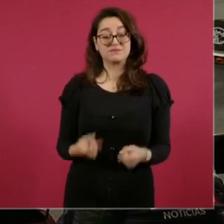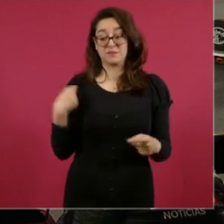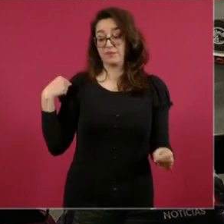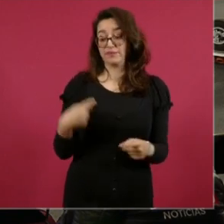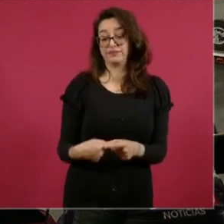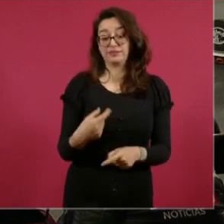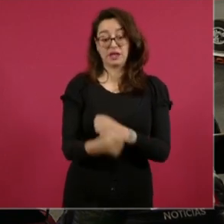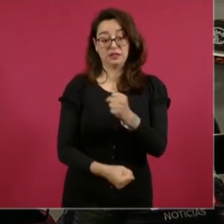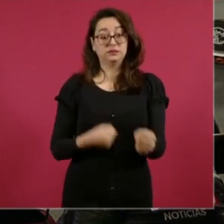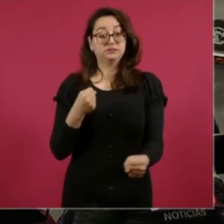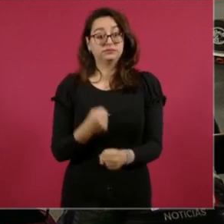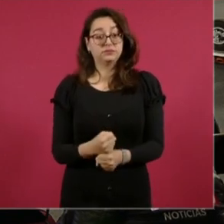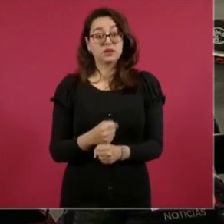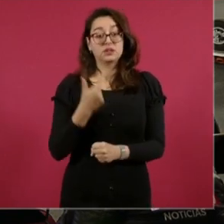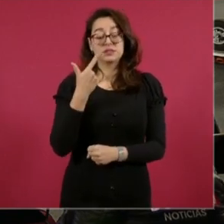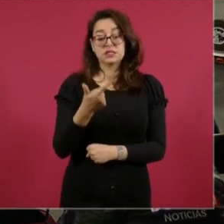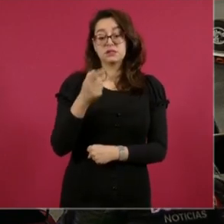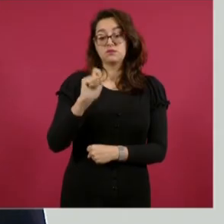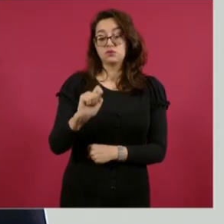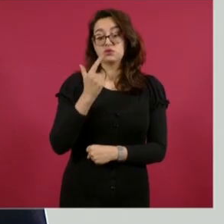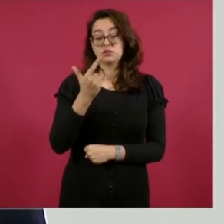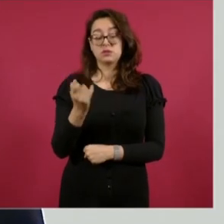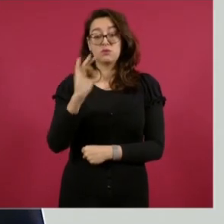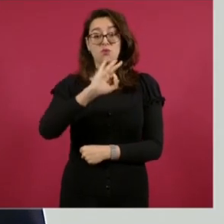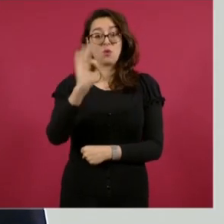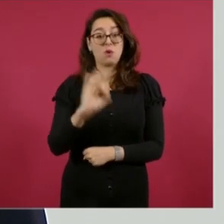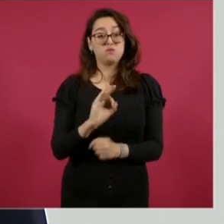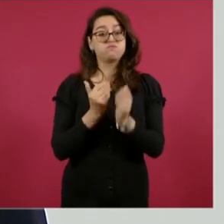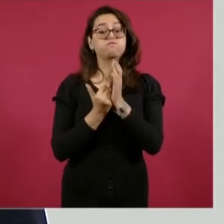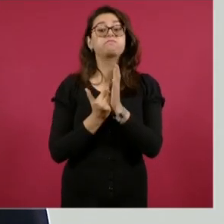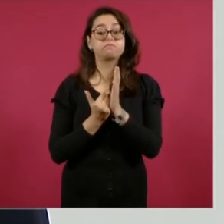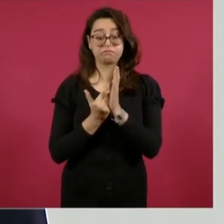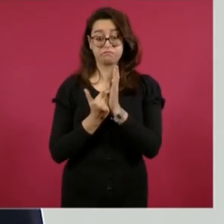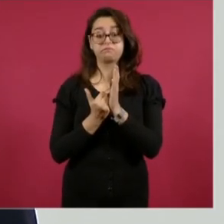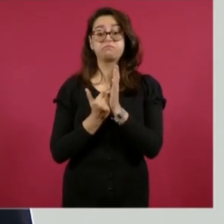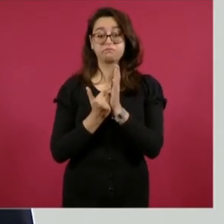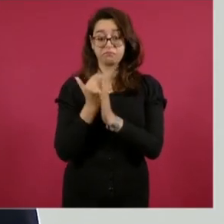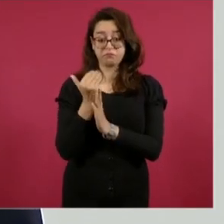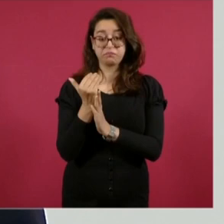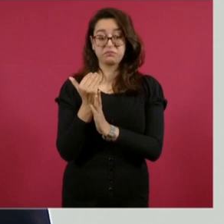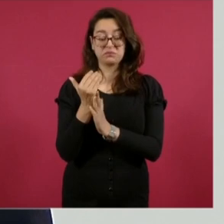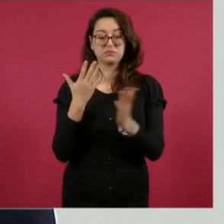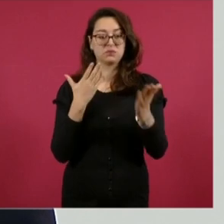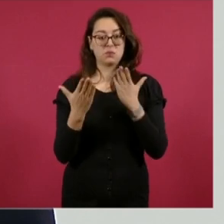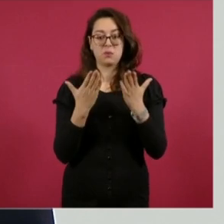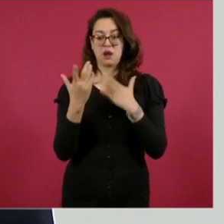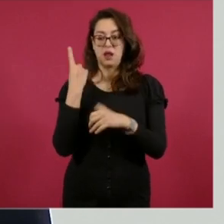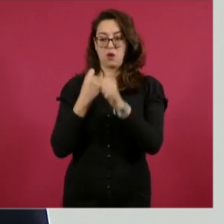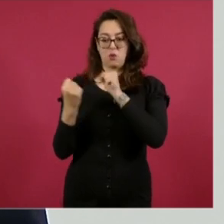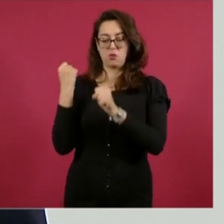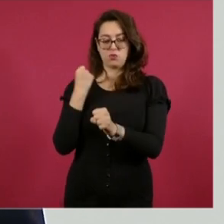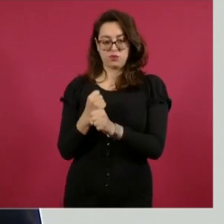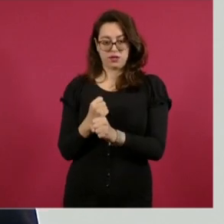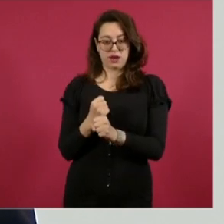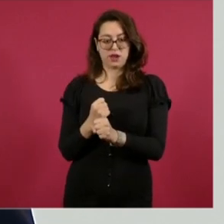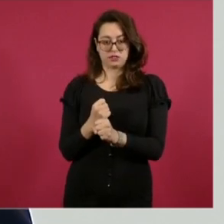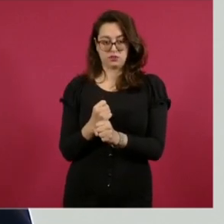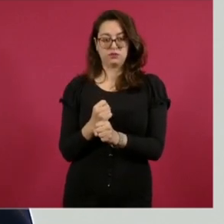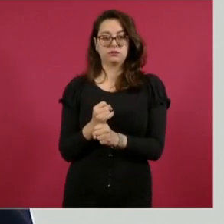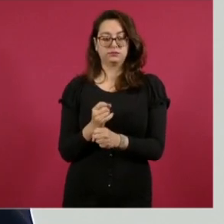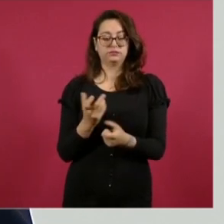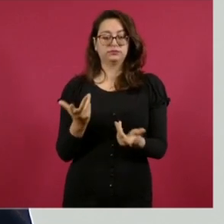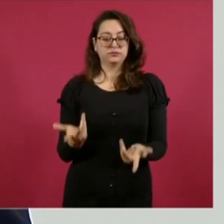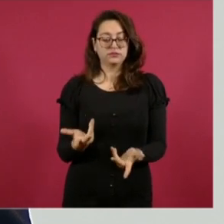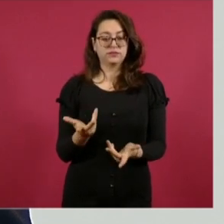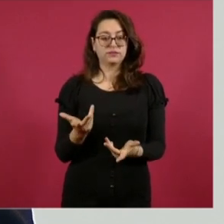7.7% en la comisión de este delito, en comparación con el mismo mes de 2023, según cifras